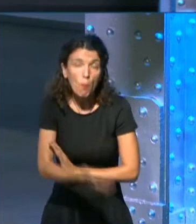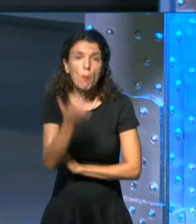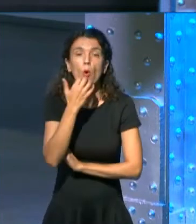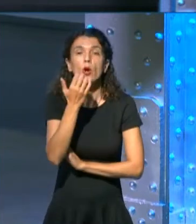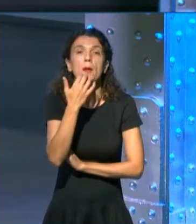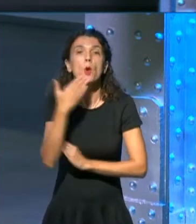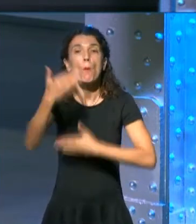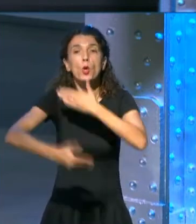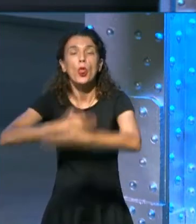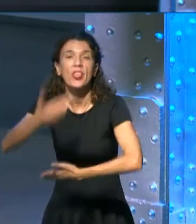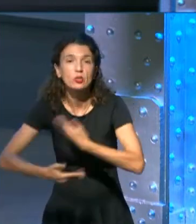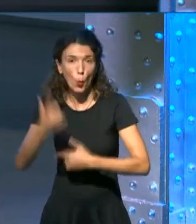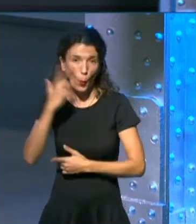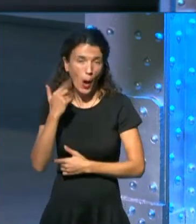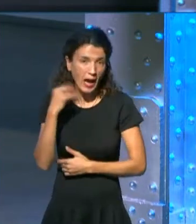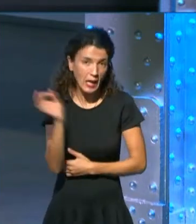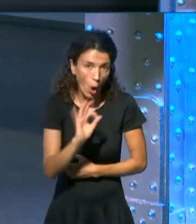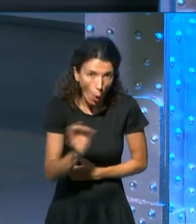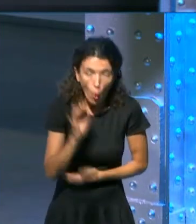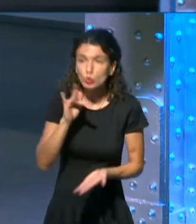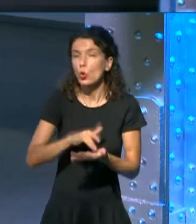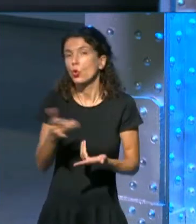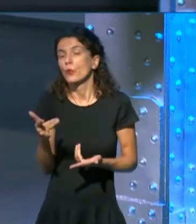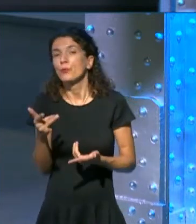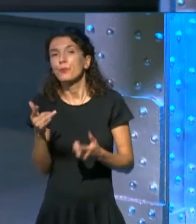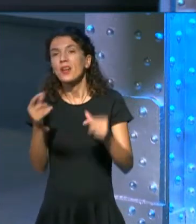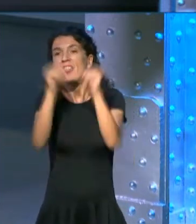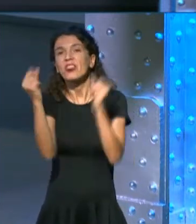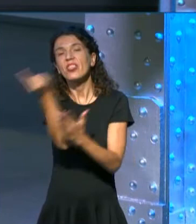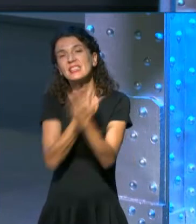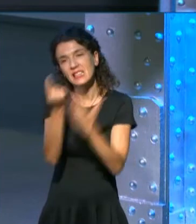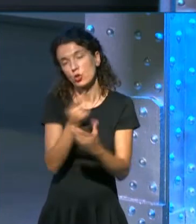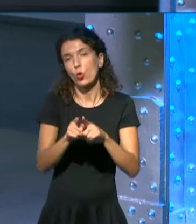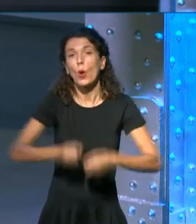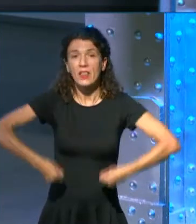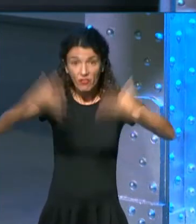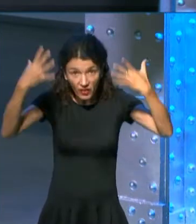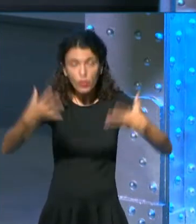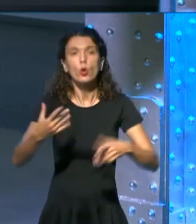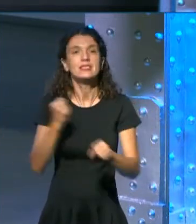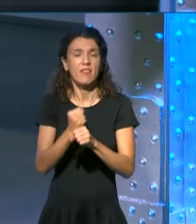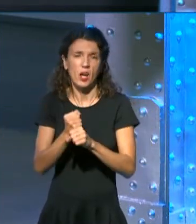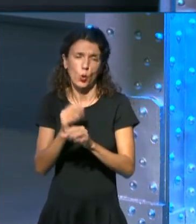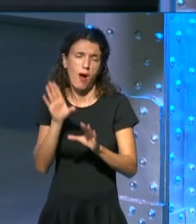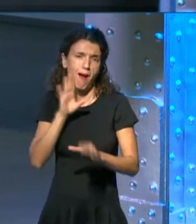de un proceso en banca o como puede ser incluso el diseño de un edificio. Todos ellos son trabajos de esta